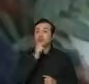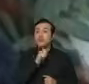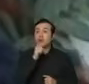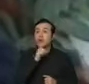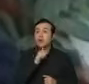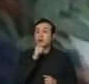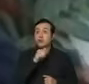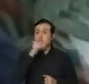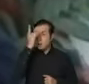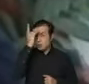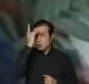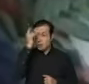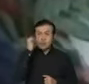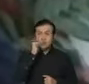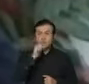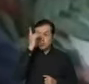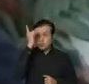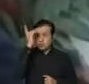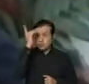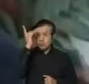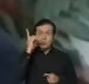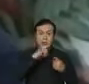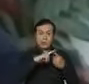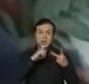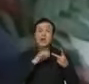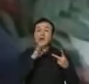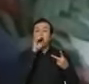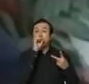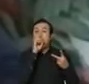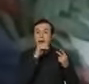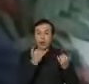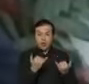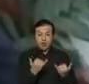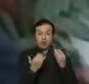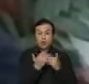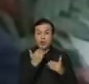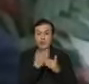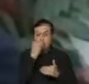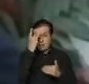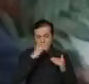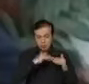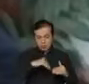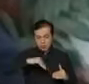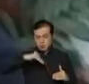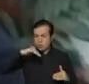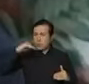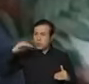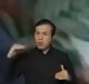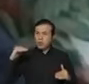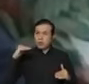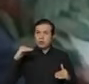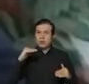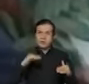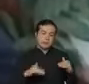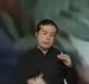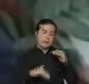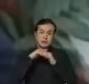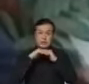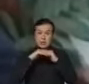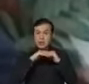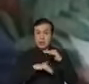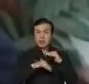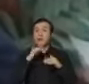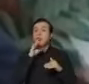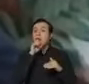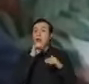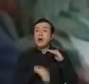nosotros la deuda. La línea naranja es en la que vamos a tener la nueva deuda. Fíjese usted que el interés más alto de la línea